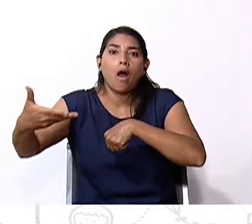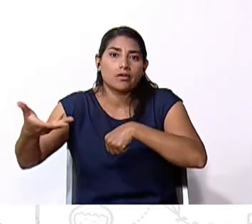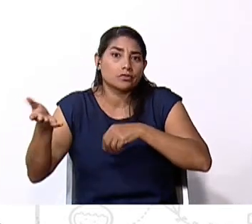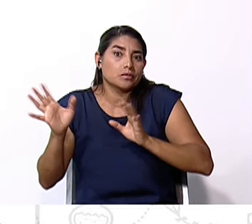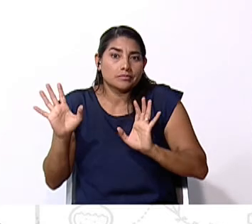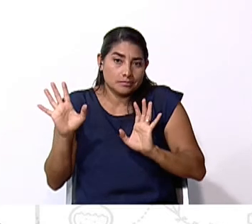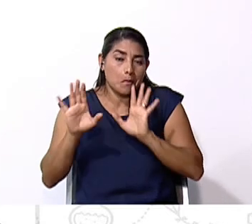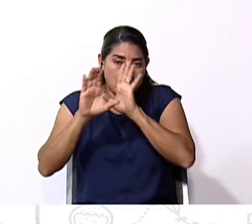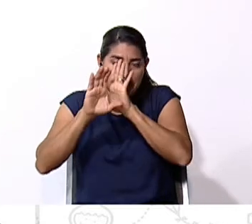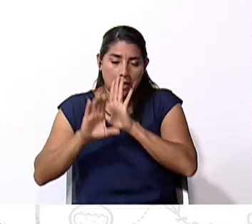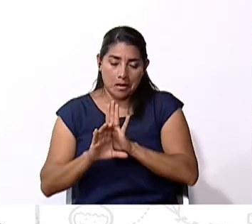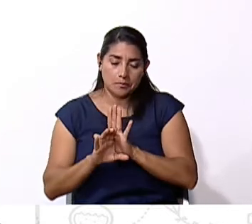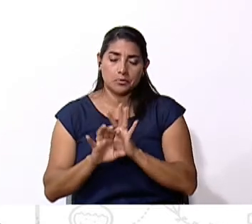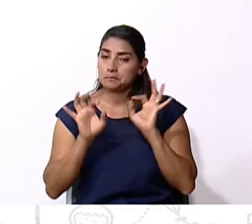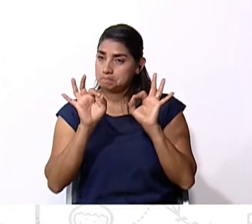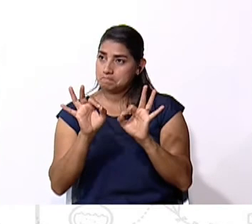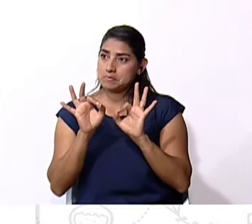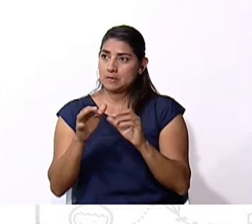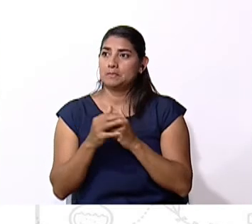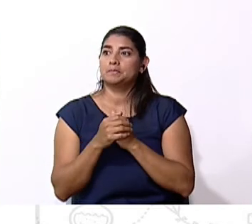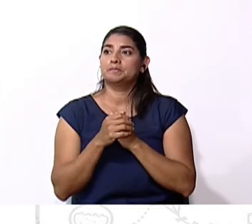ejemplo. Muy bien.